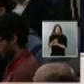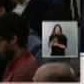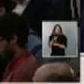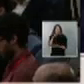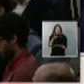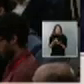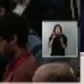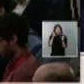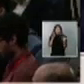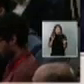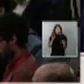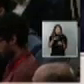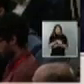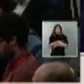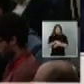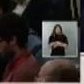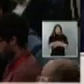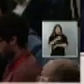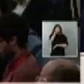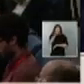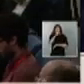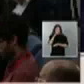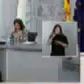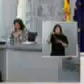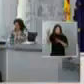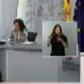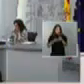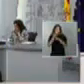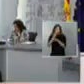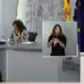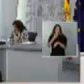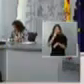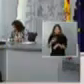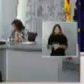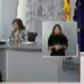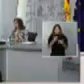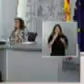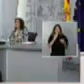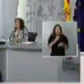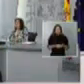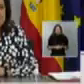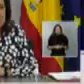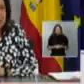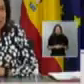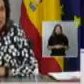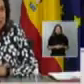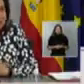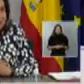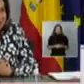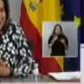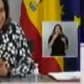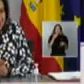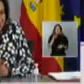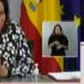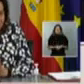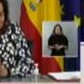Ocu no decimos marca, pero decimos vaya usted al sistema que hoy por hoy es más eficiente. Es decir, nos vamos a gastar menos a lo largo de la